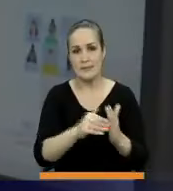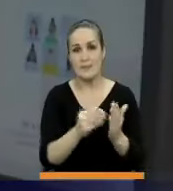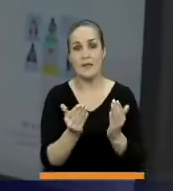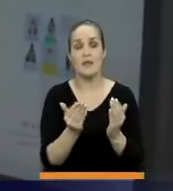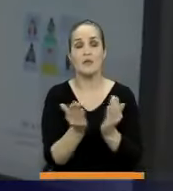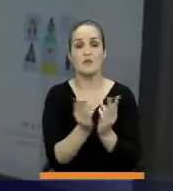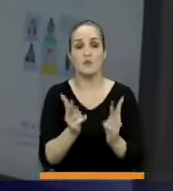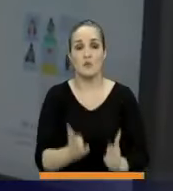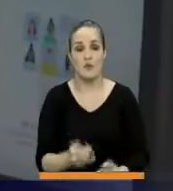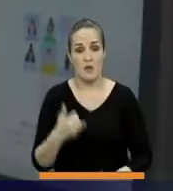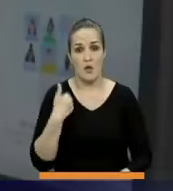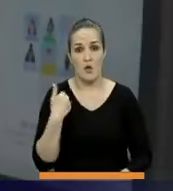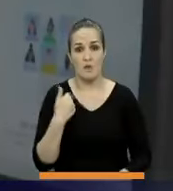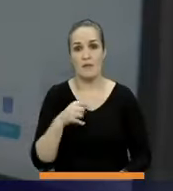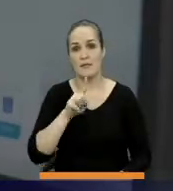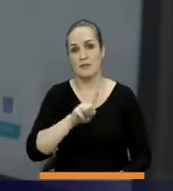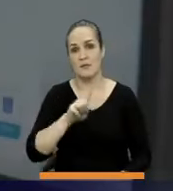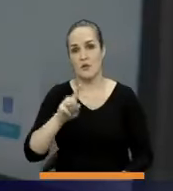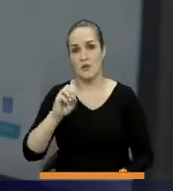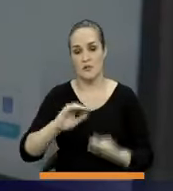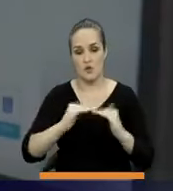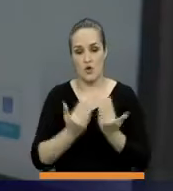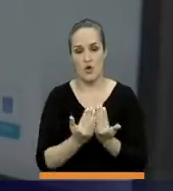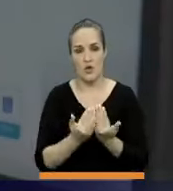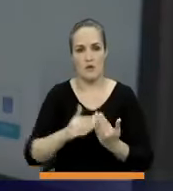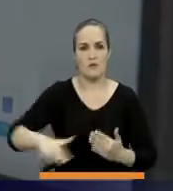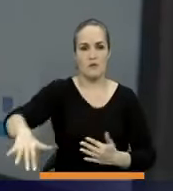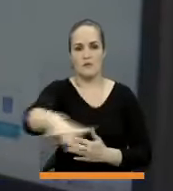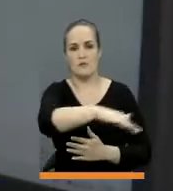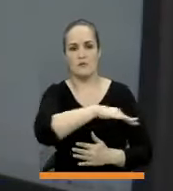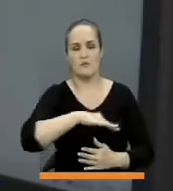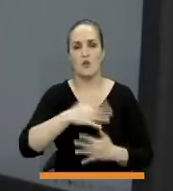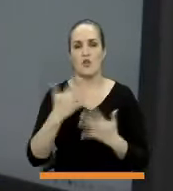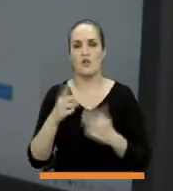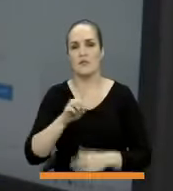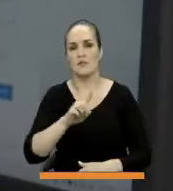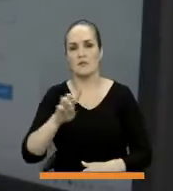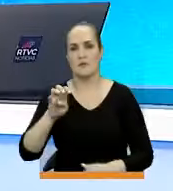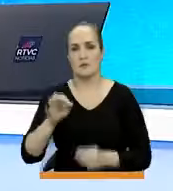jóvenes provenientes de 110 colegios distribuidos en 119 municipios.